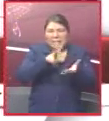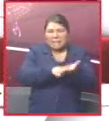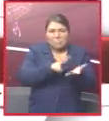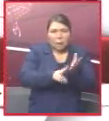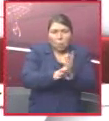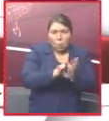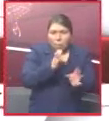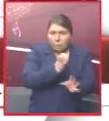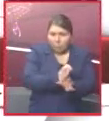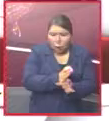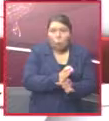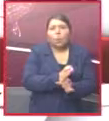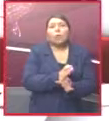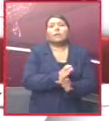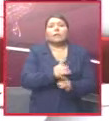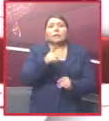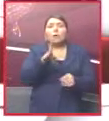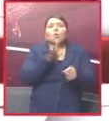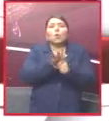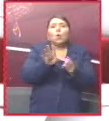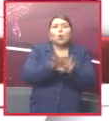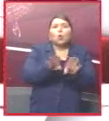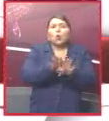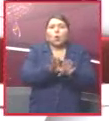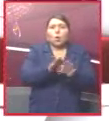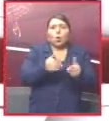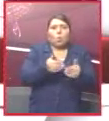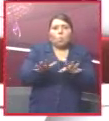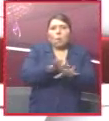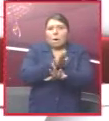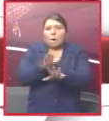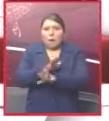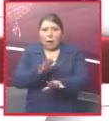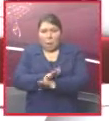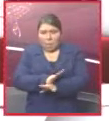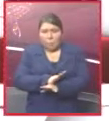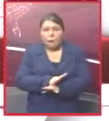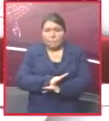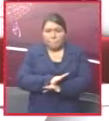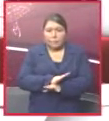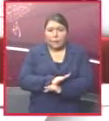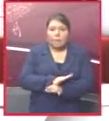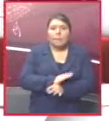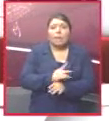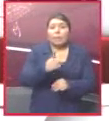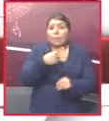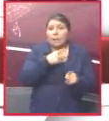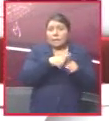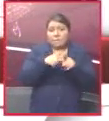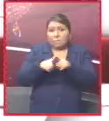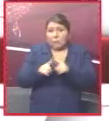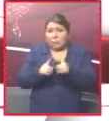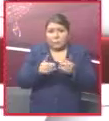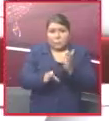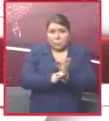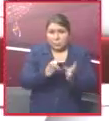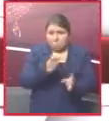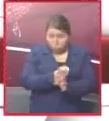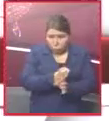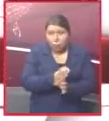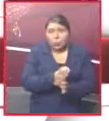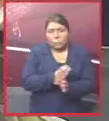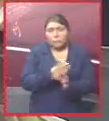qué establecimientos y qué precios y cómo se mueven, de 2,425 productos que se monitorean